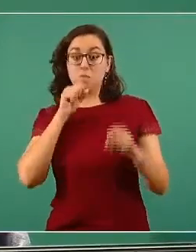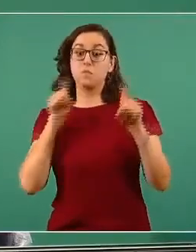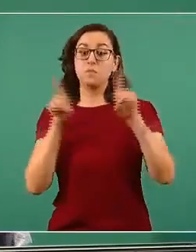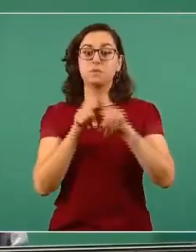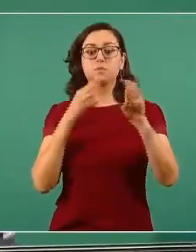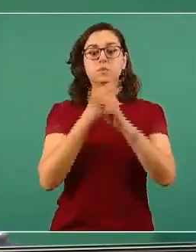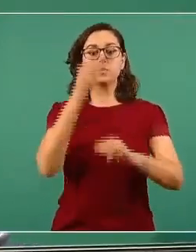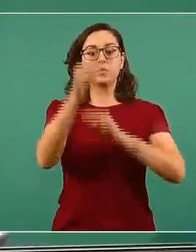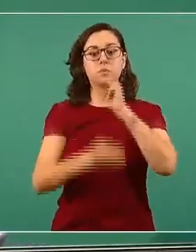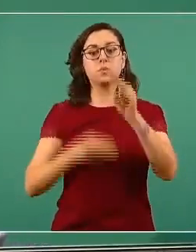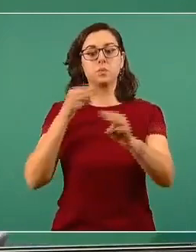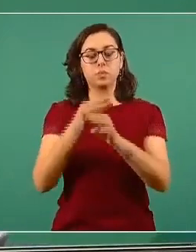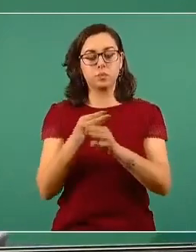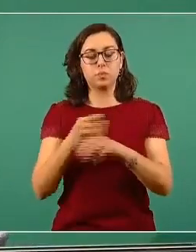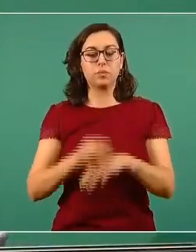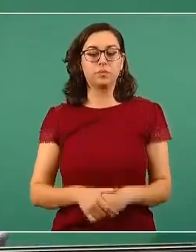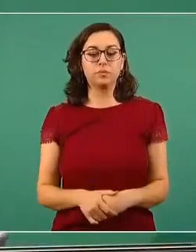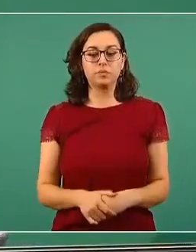Hay